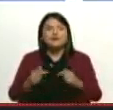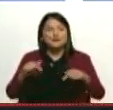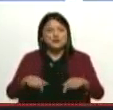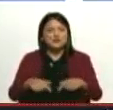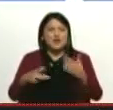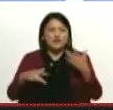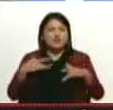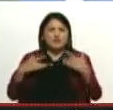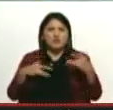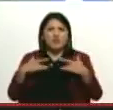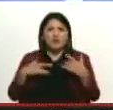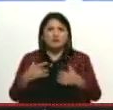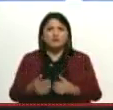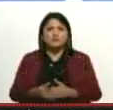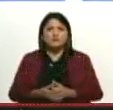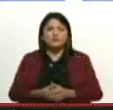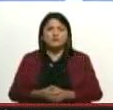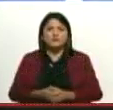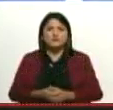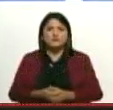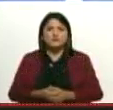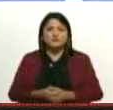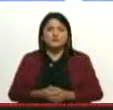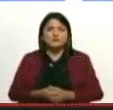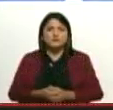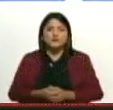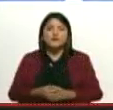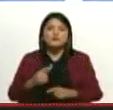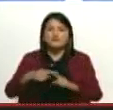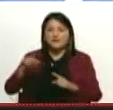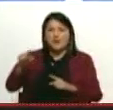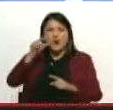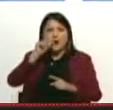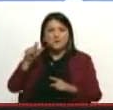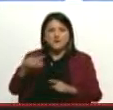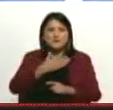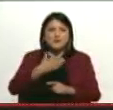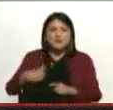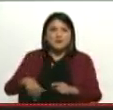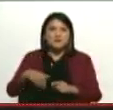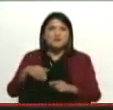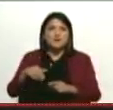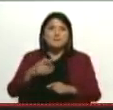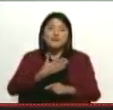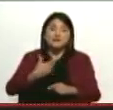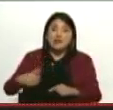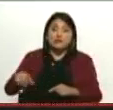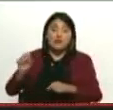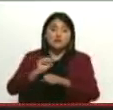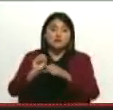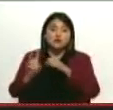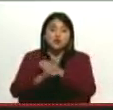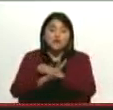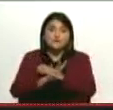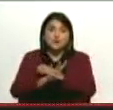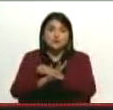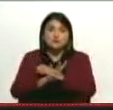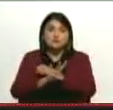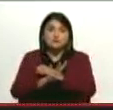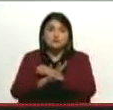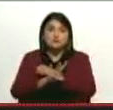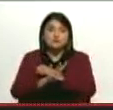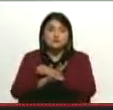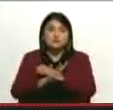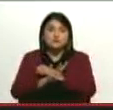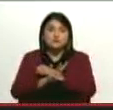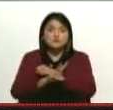y en el marco precisamente a la presidencia pro tempore de San Vicente la granadina y del doctor Raúl González en la